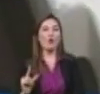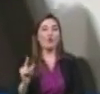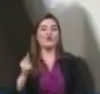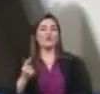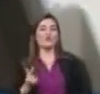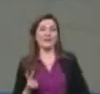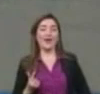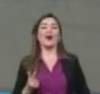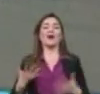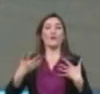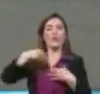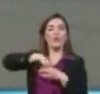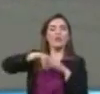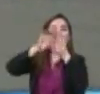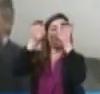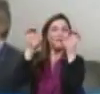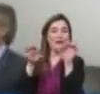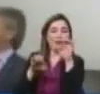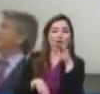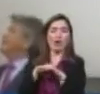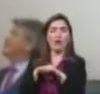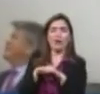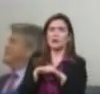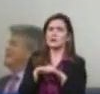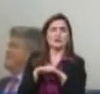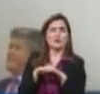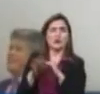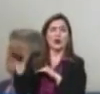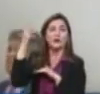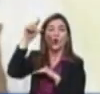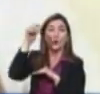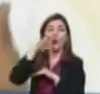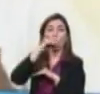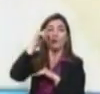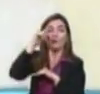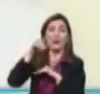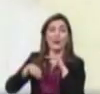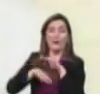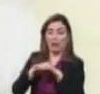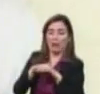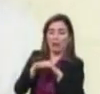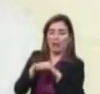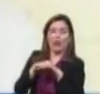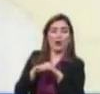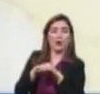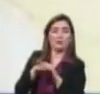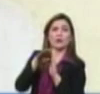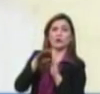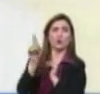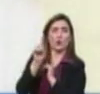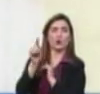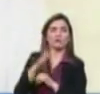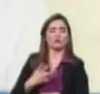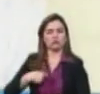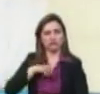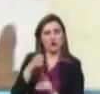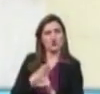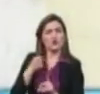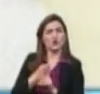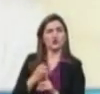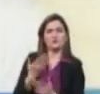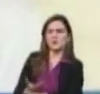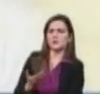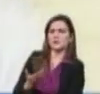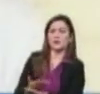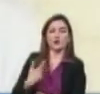utilidades que generan en su empresa sin los límites que puso el gobierno anterior. Paso que se da en base a la lucha y la exigencia Los trabajadores